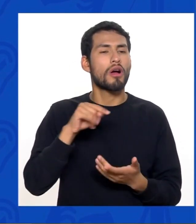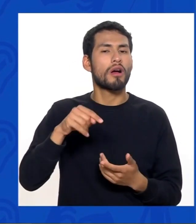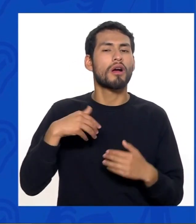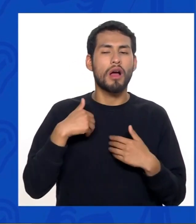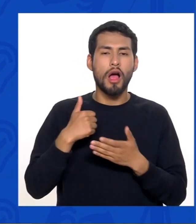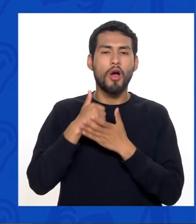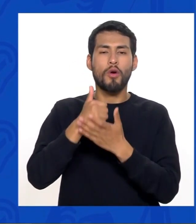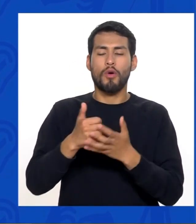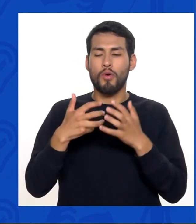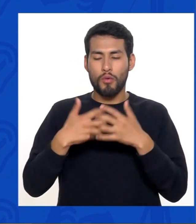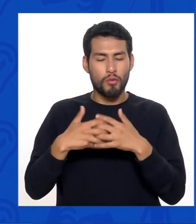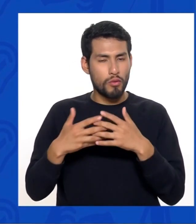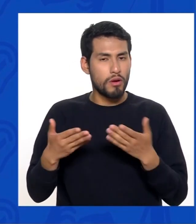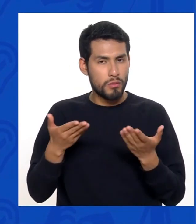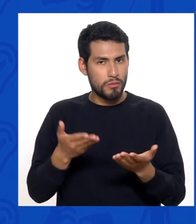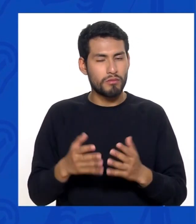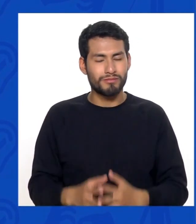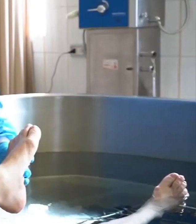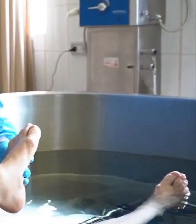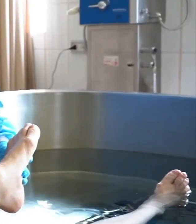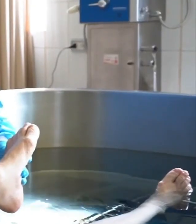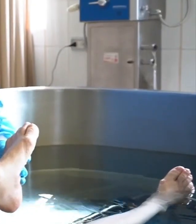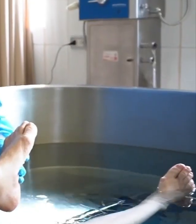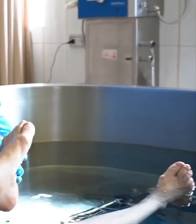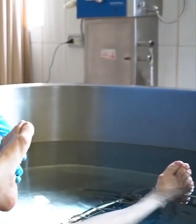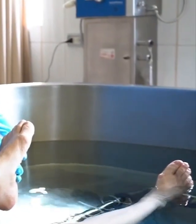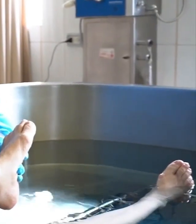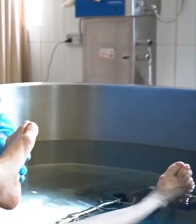de un aditamento de ayuda biomecánica.